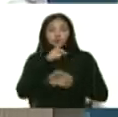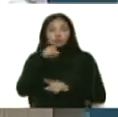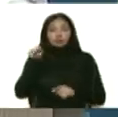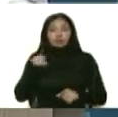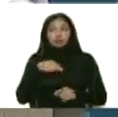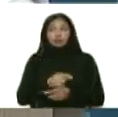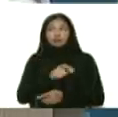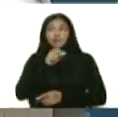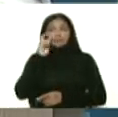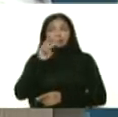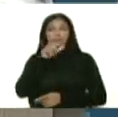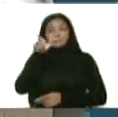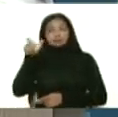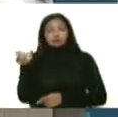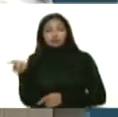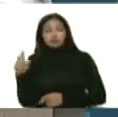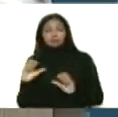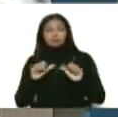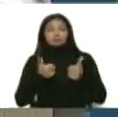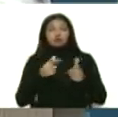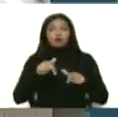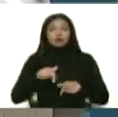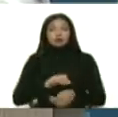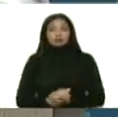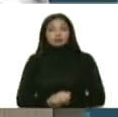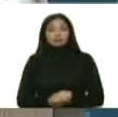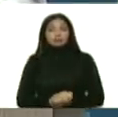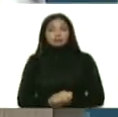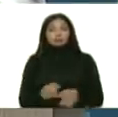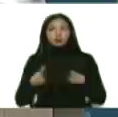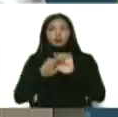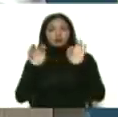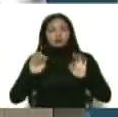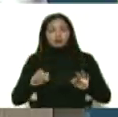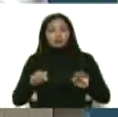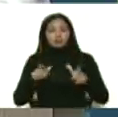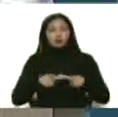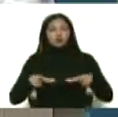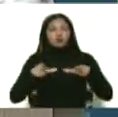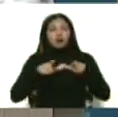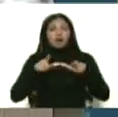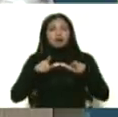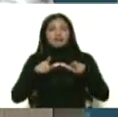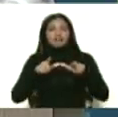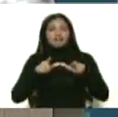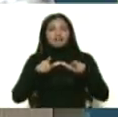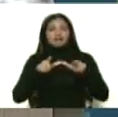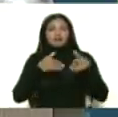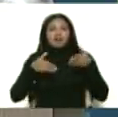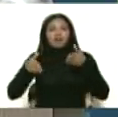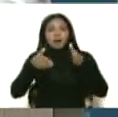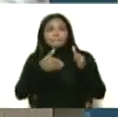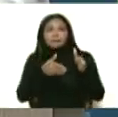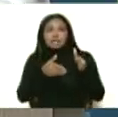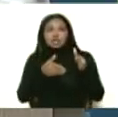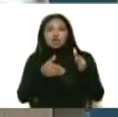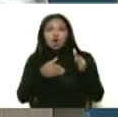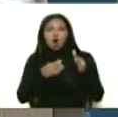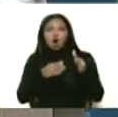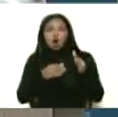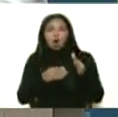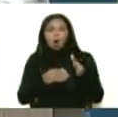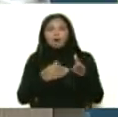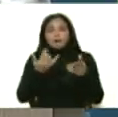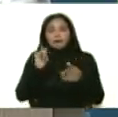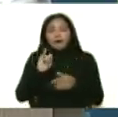esta persona ingresó por vías trochas a Venezuela desde Colombia. Y en este momento se